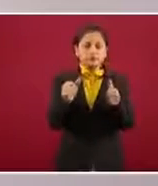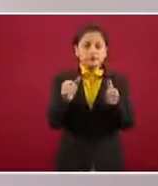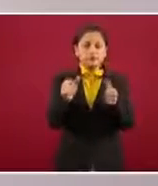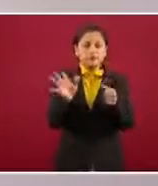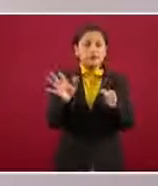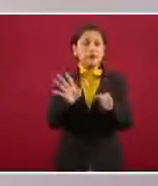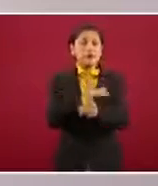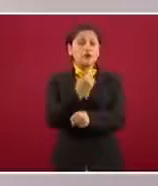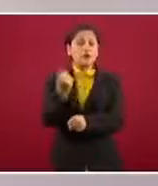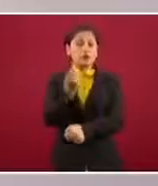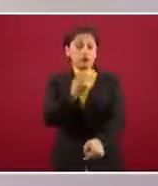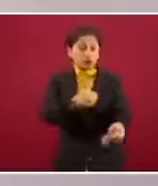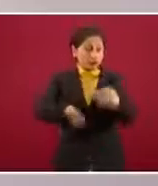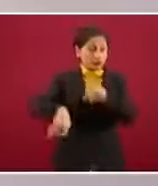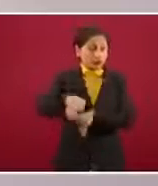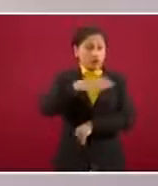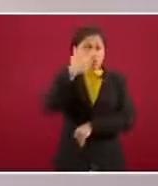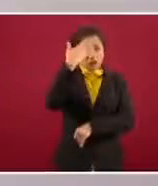debemos de